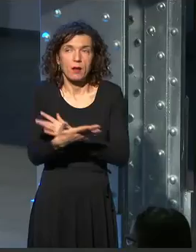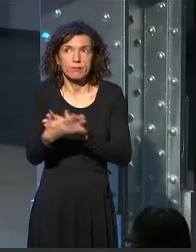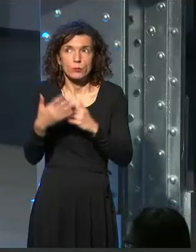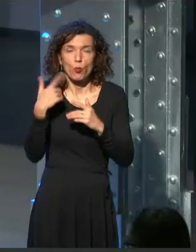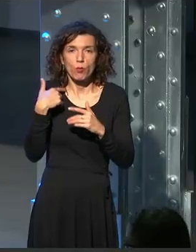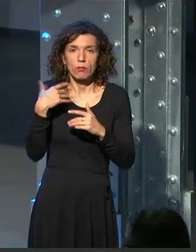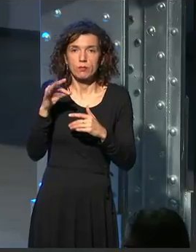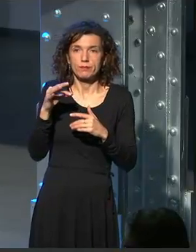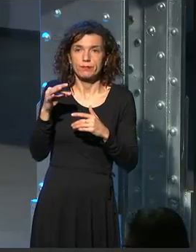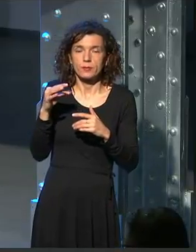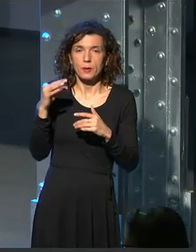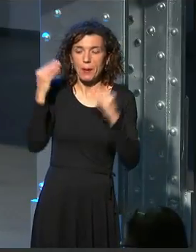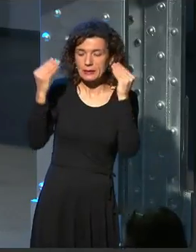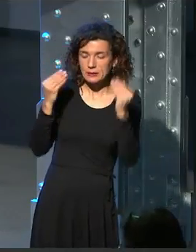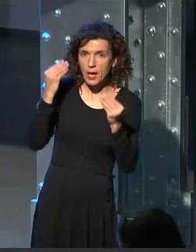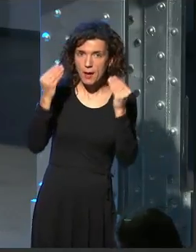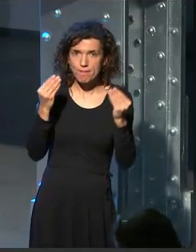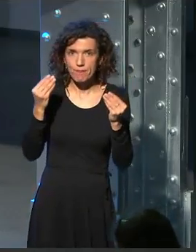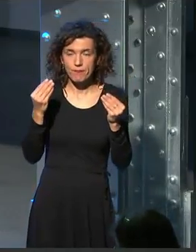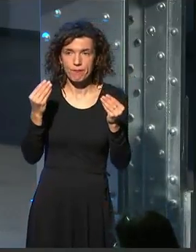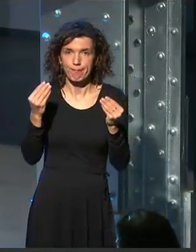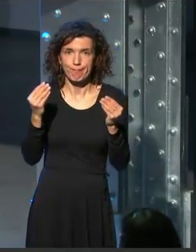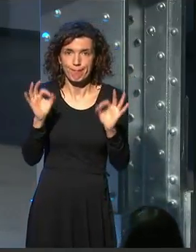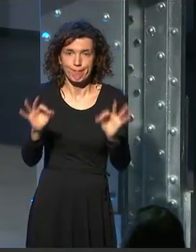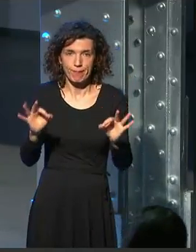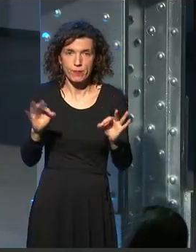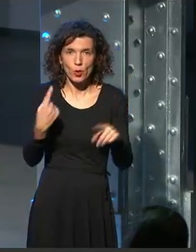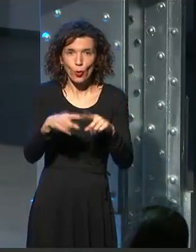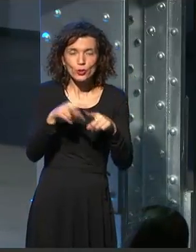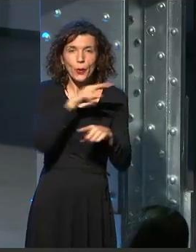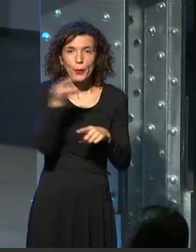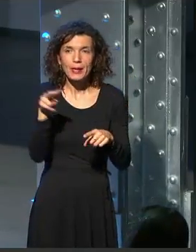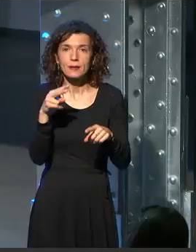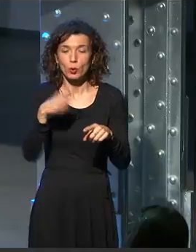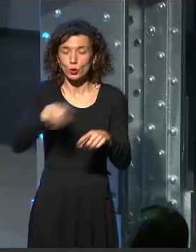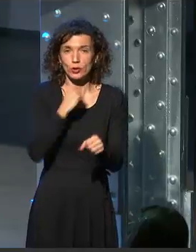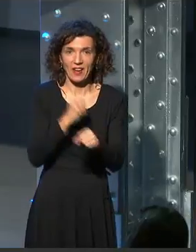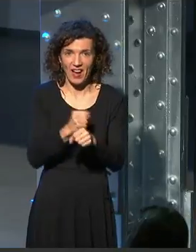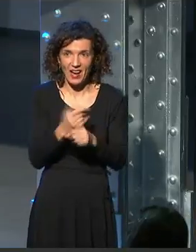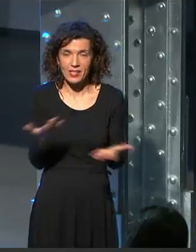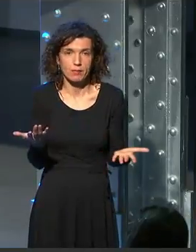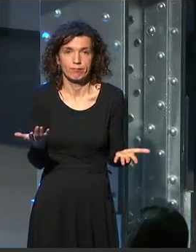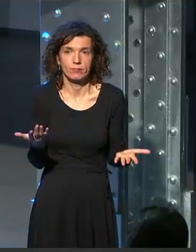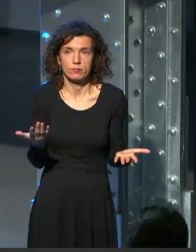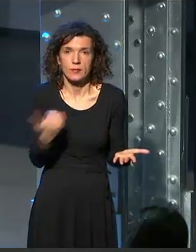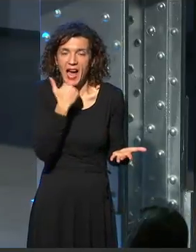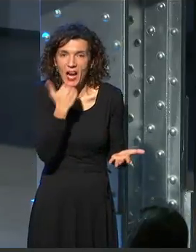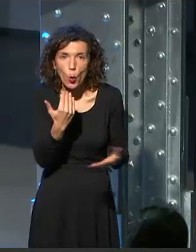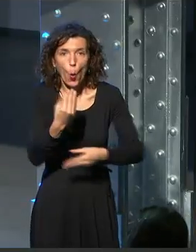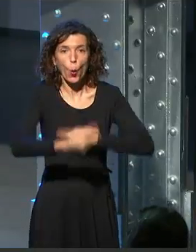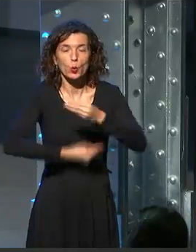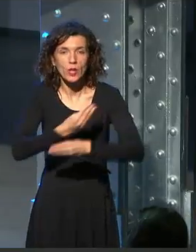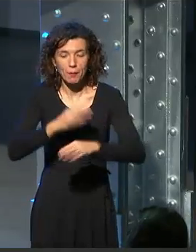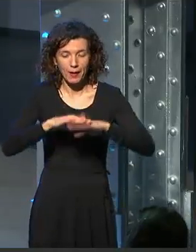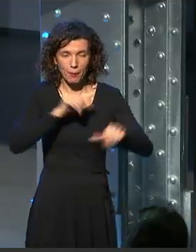pensar al leer todas estas cosas en las que trabajáis, que es algo que se puede utilizar